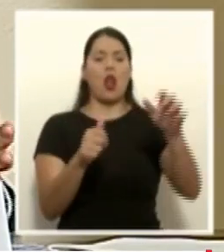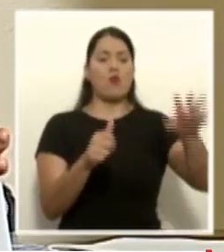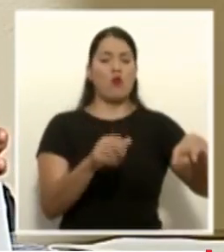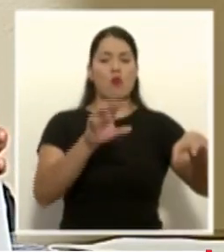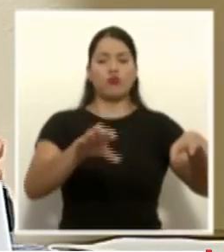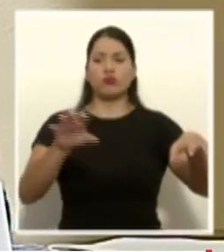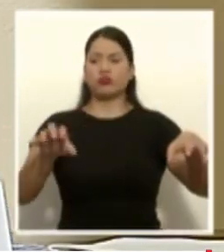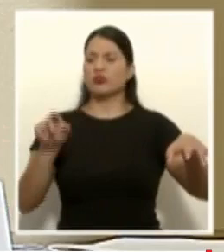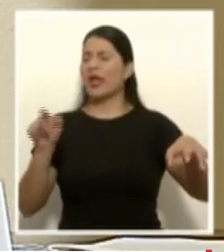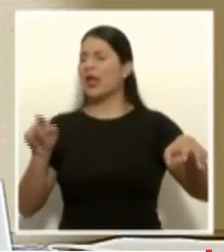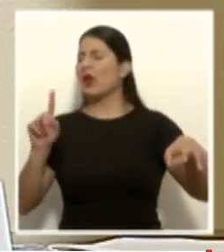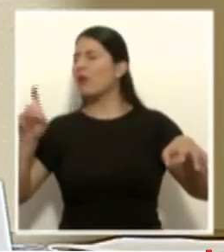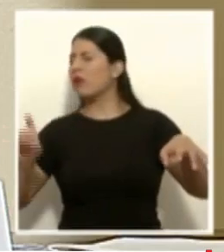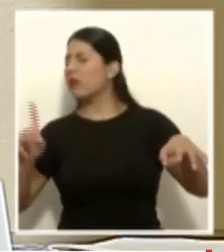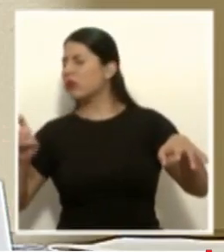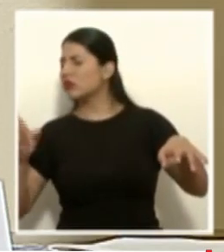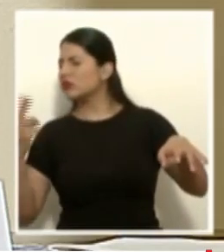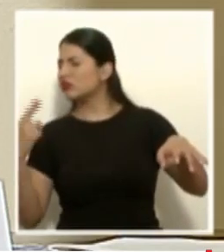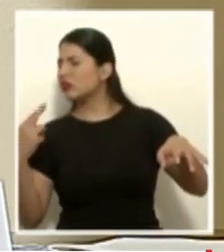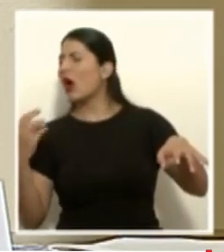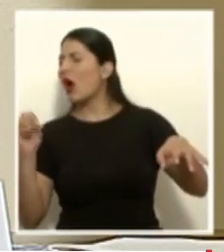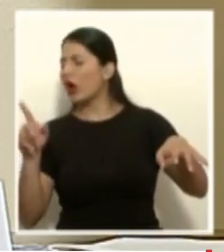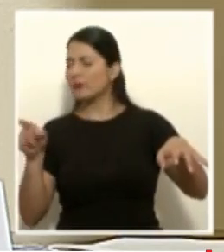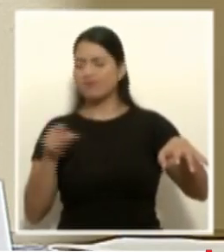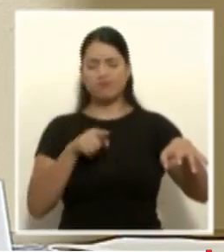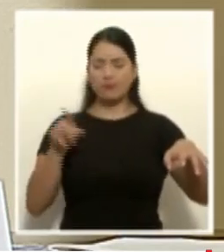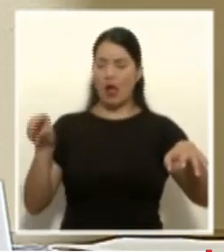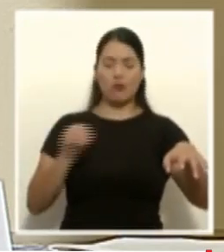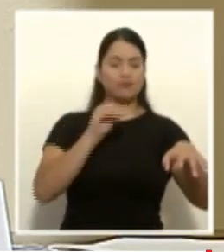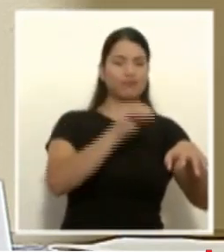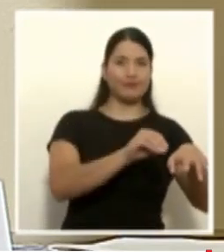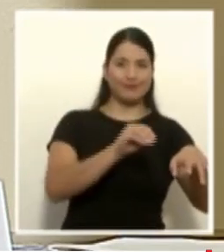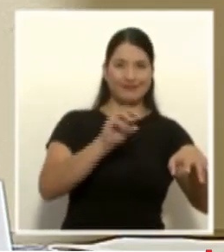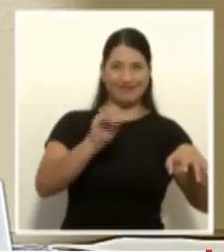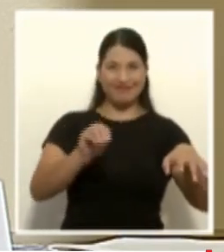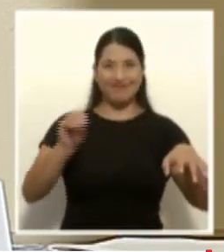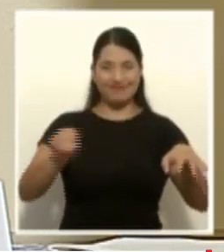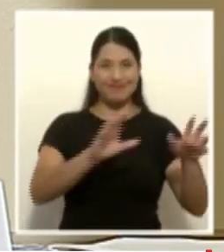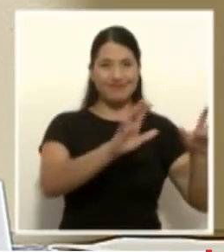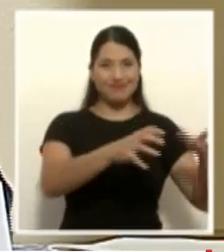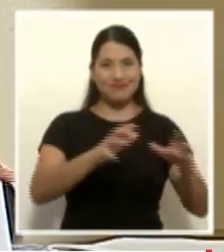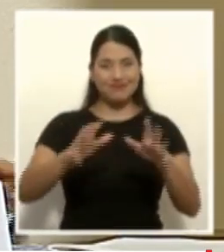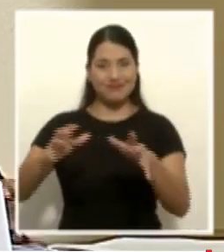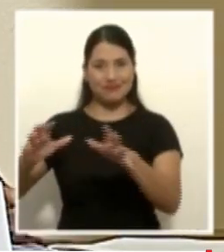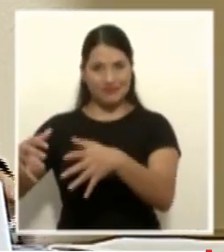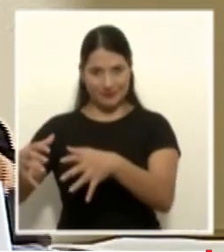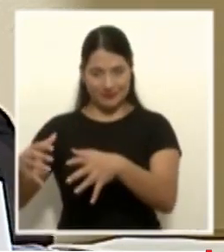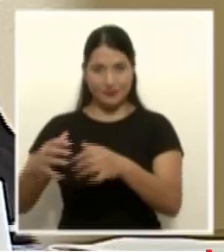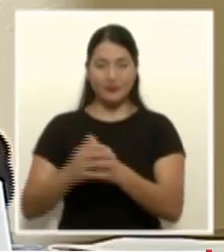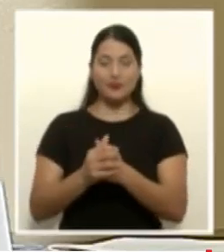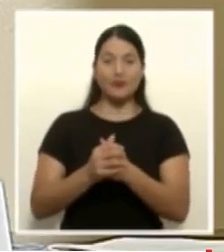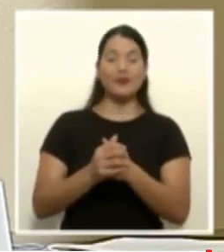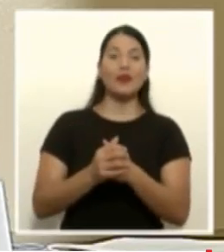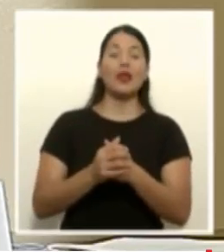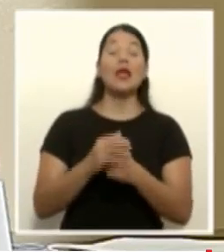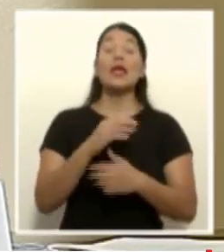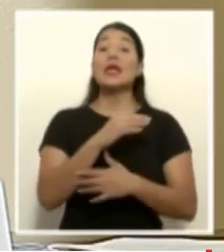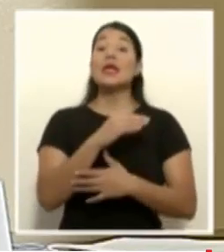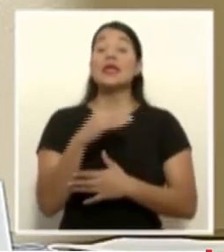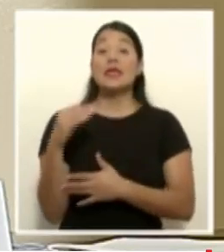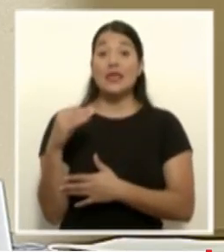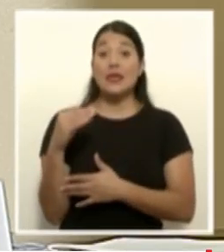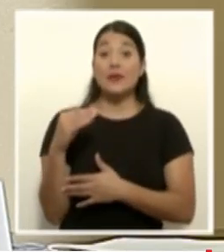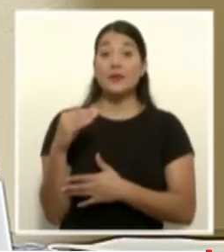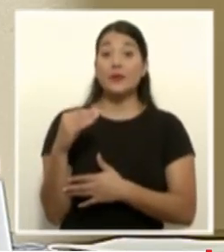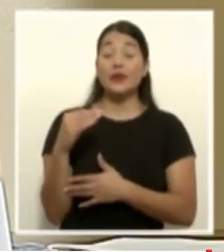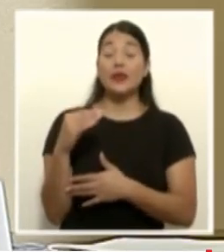paciente se le va a dar seguimiento posterior a esa llamada ya de una forma descentralizada. La manera de hacer esto